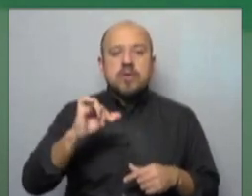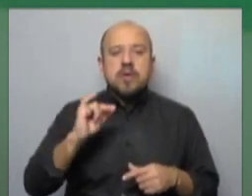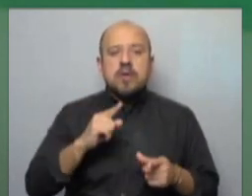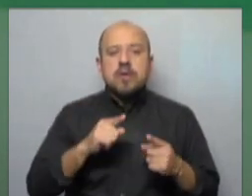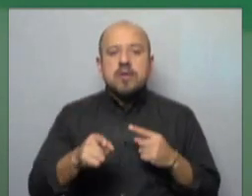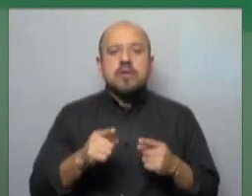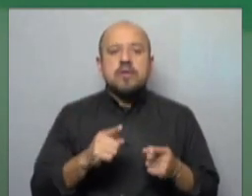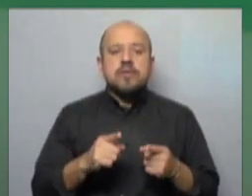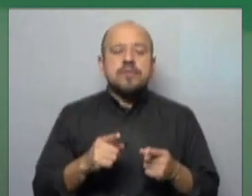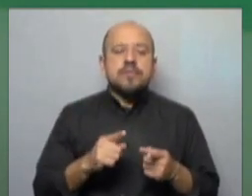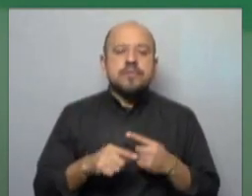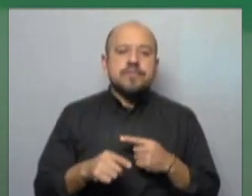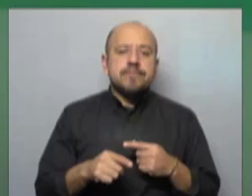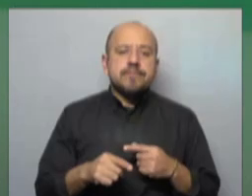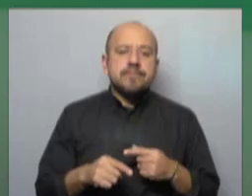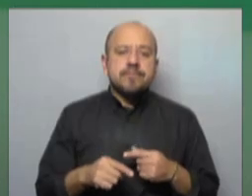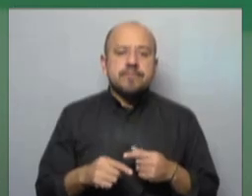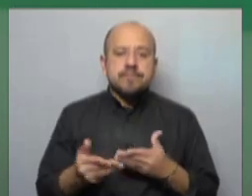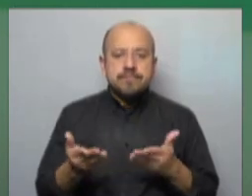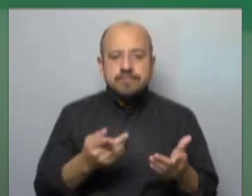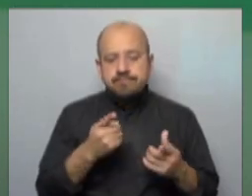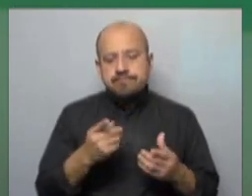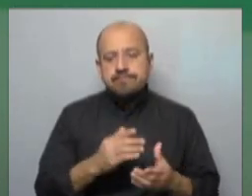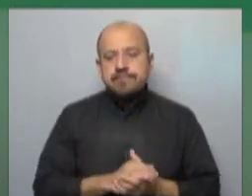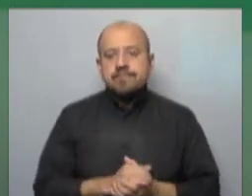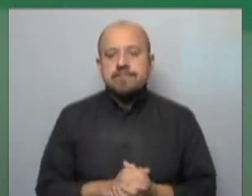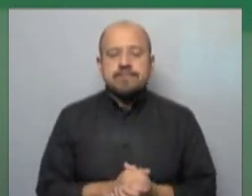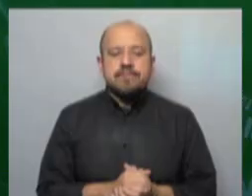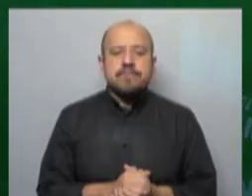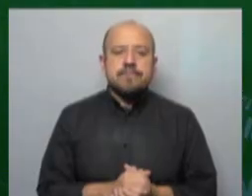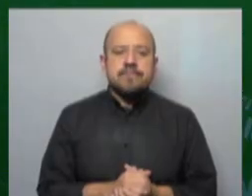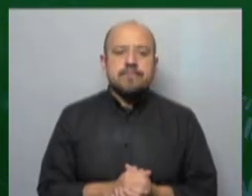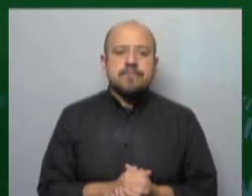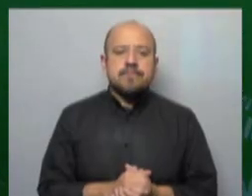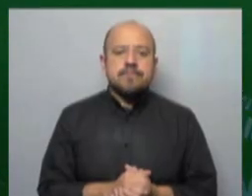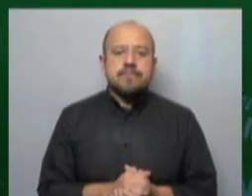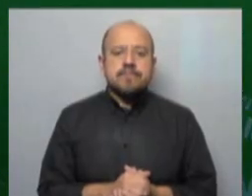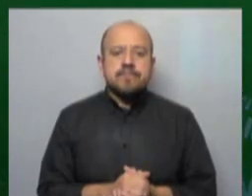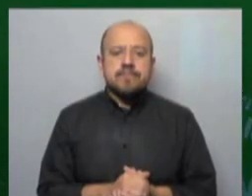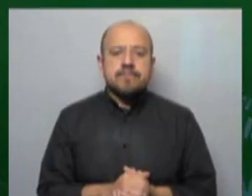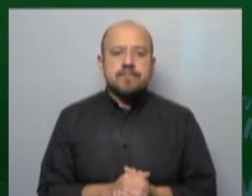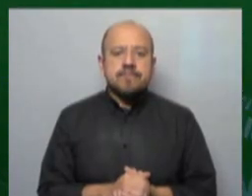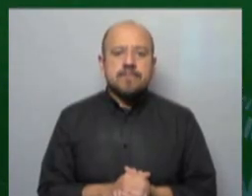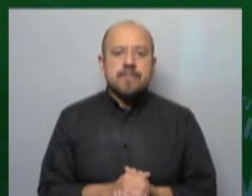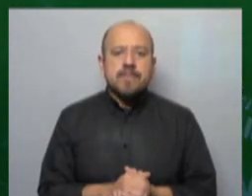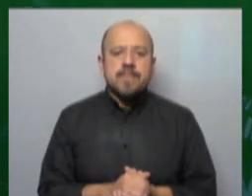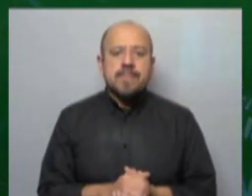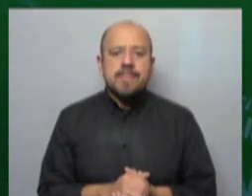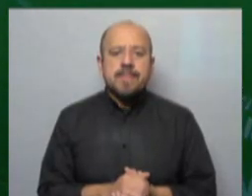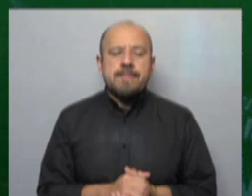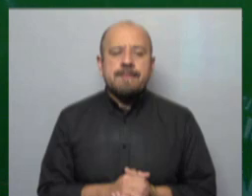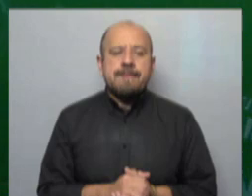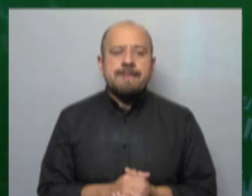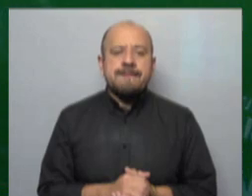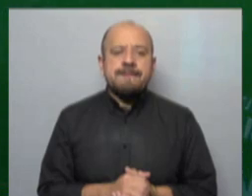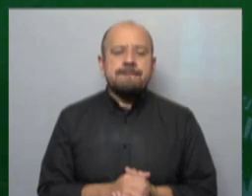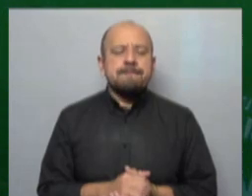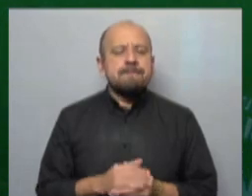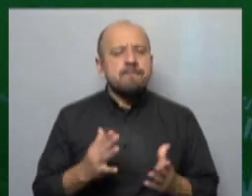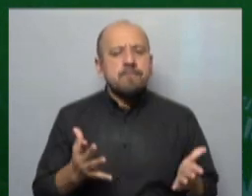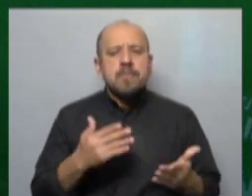el director de factum eduardo bottinelli quien ya está en los estudios de tve ciudad como andas eduardo está el martín todo bien todo bien